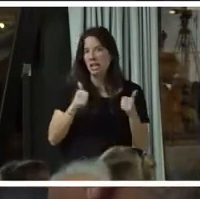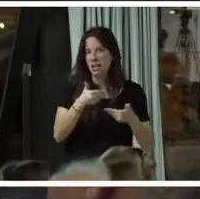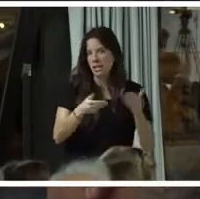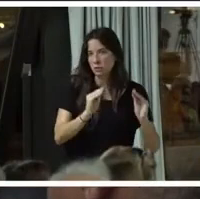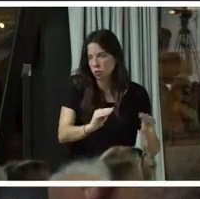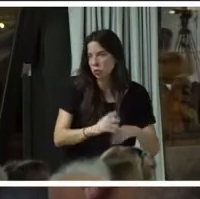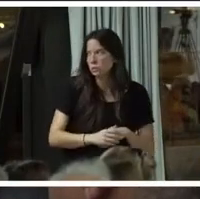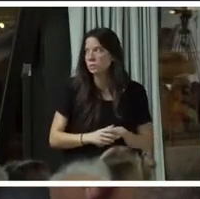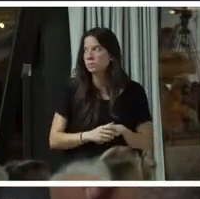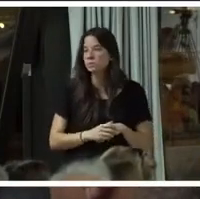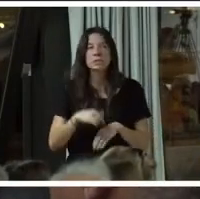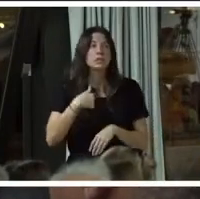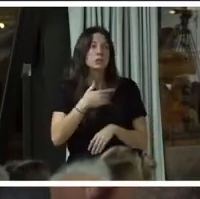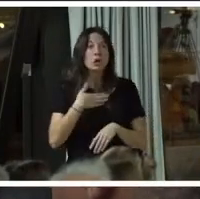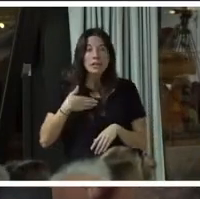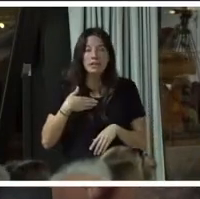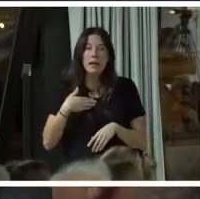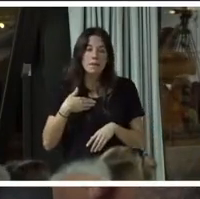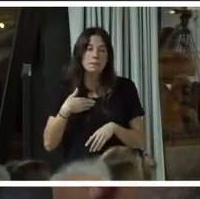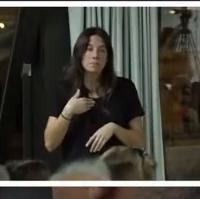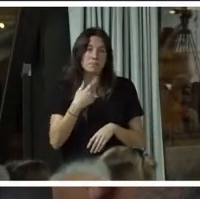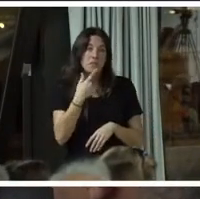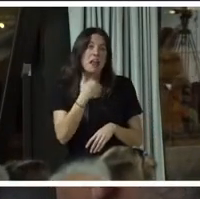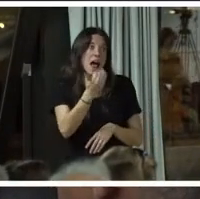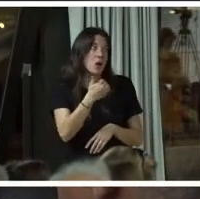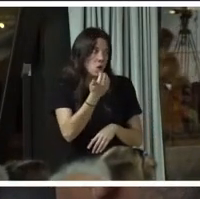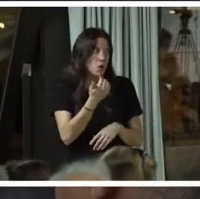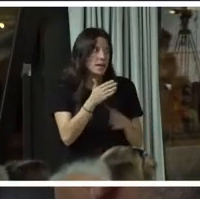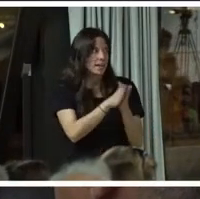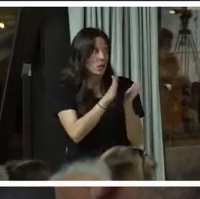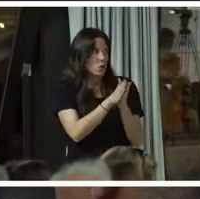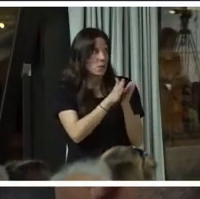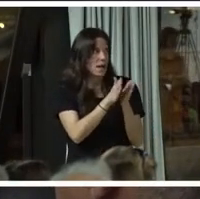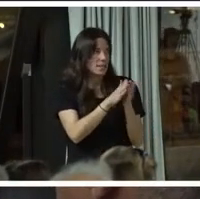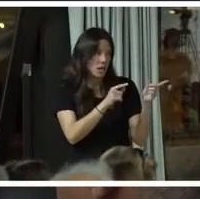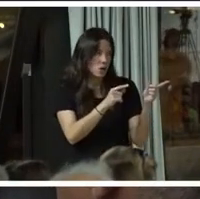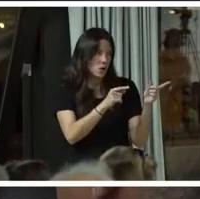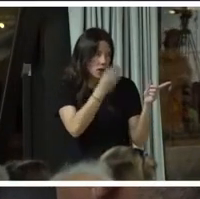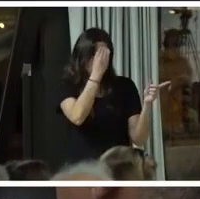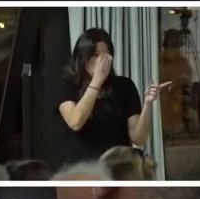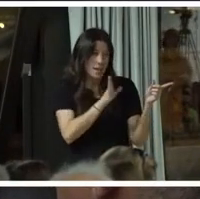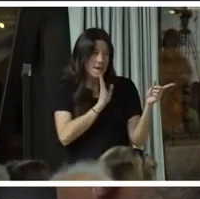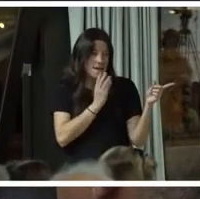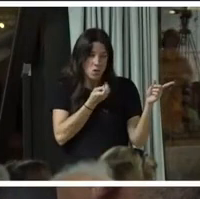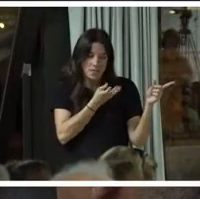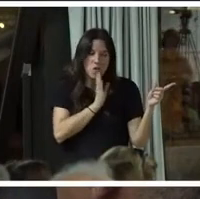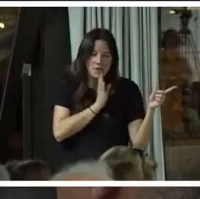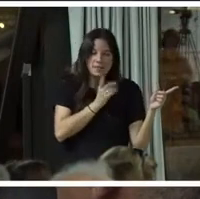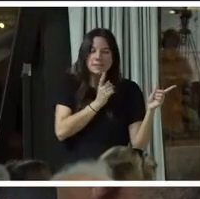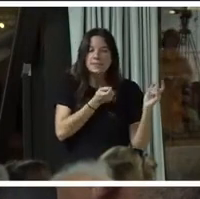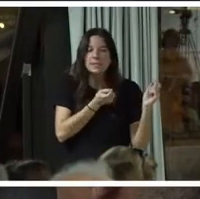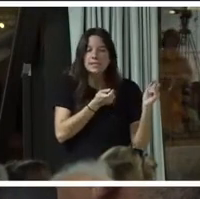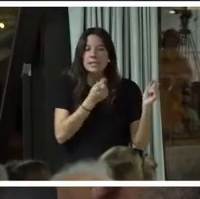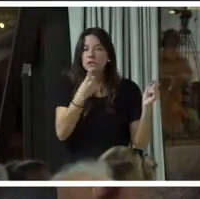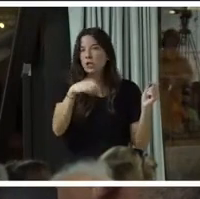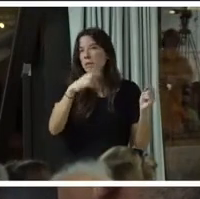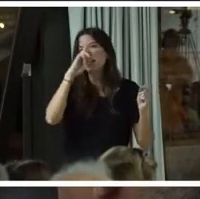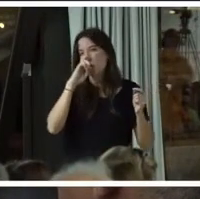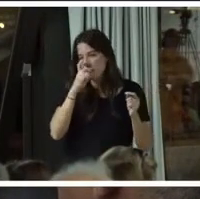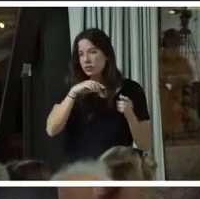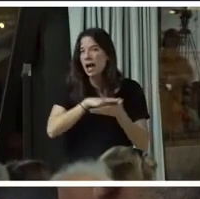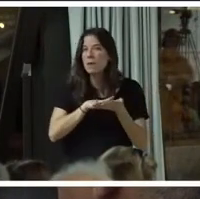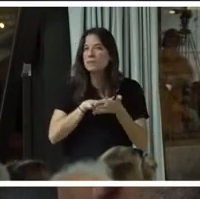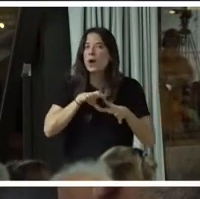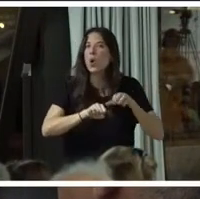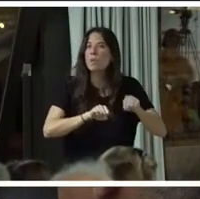y yo quiero mencionar algo que ha mencionado creo que ha sido el compañero de mundo no recuerdo bien Y es que hay que recordar que estamos hablando de una